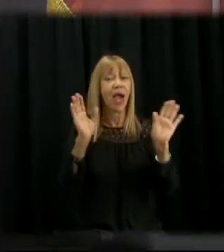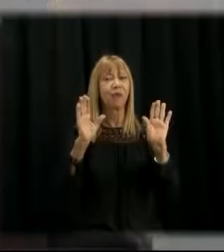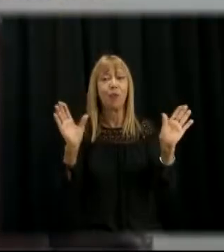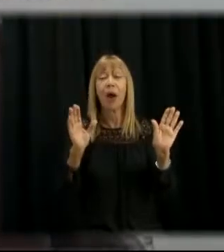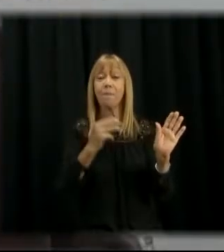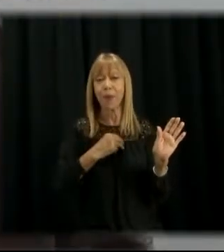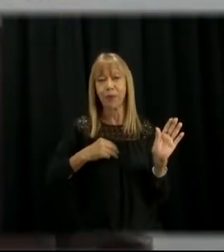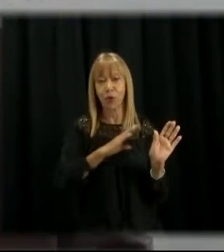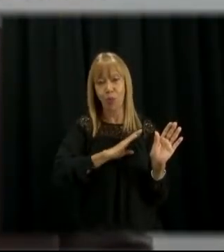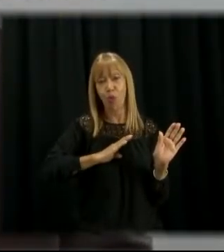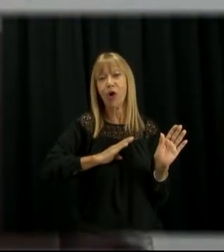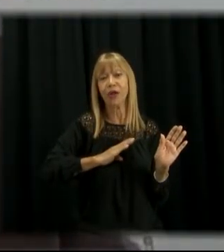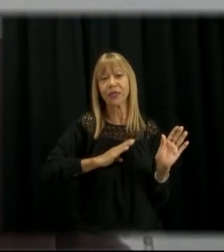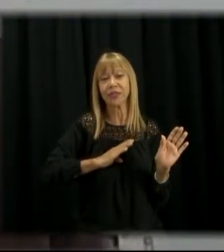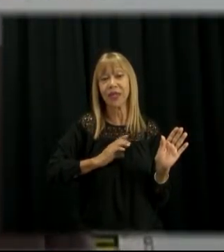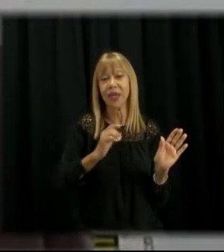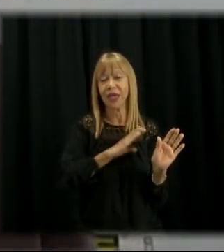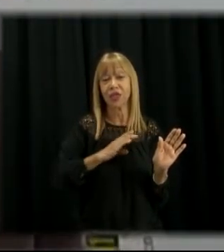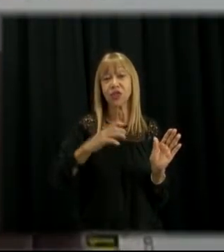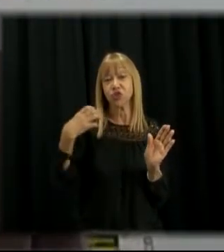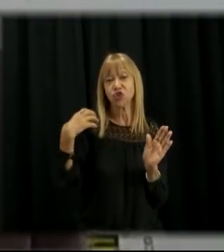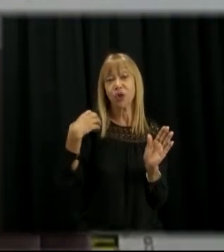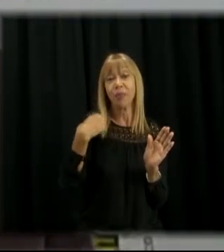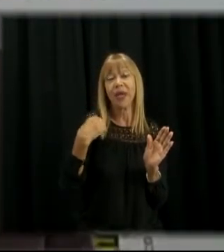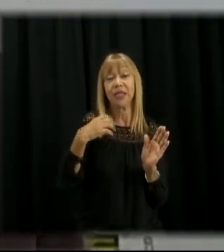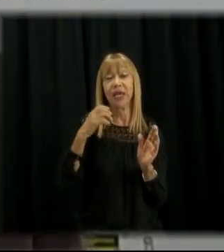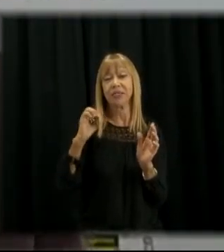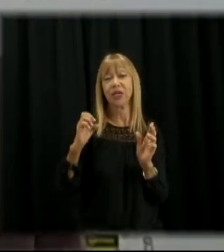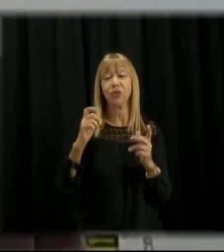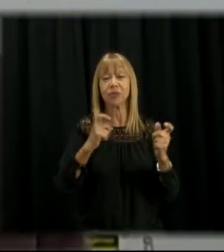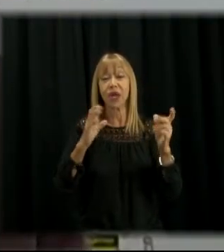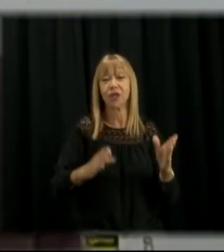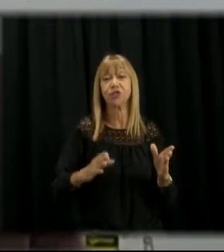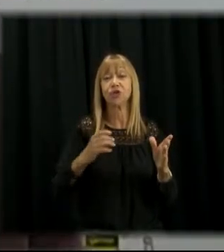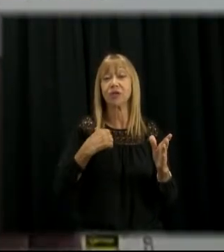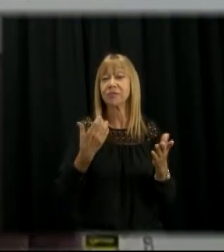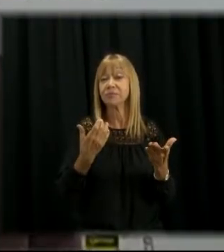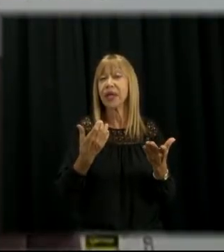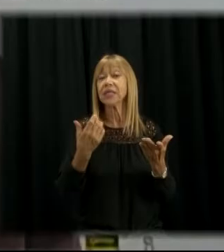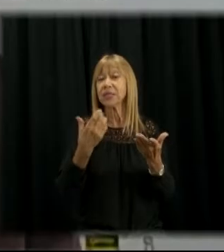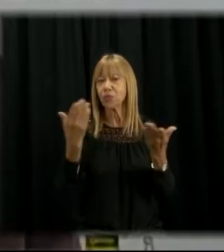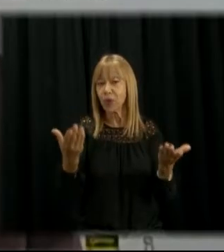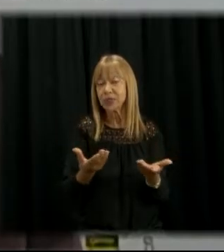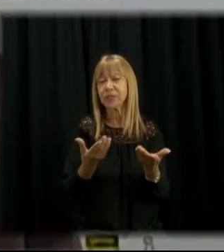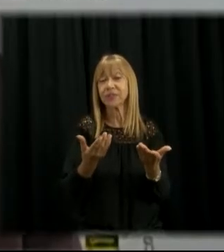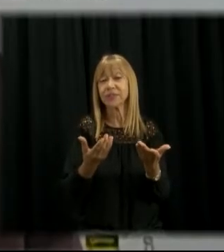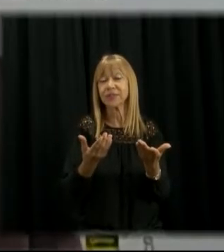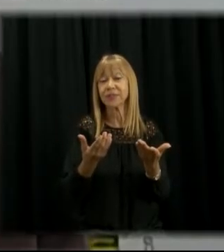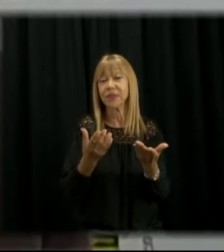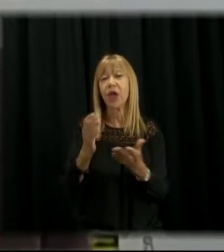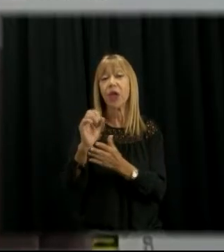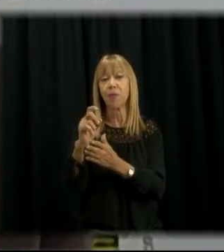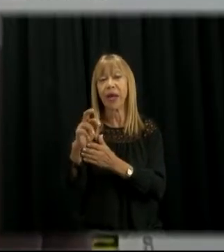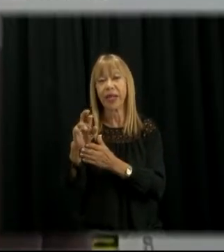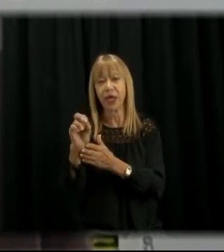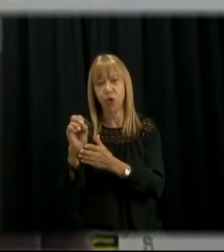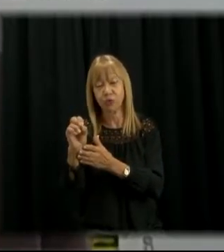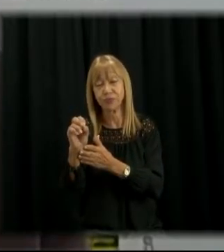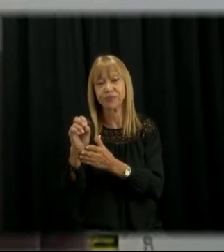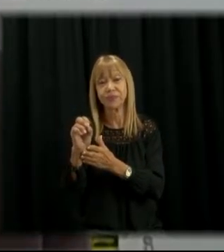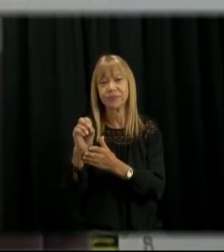a todos, miembros de la Junta, presidente, directora ejecutiva, y colegas y par, señor Omar